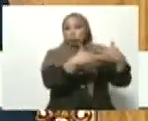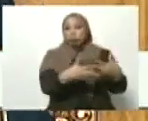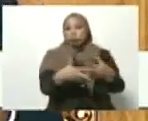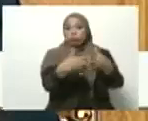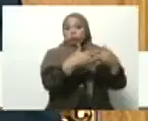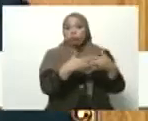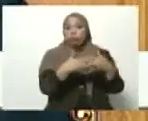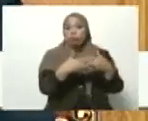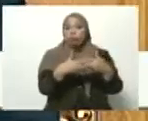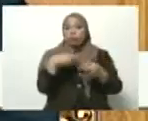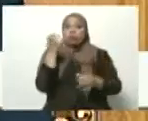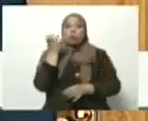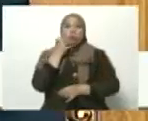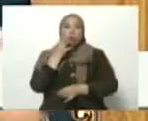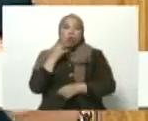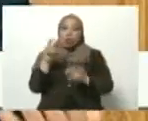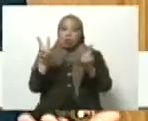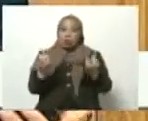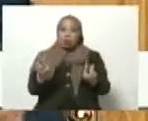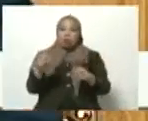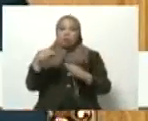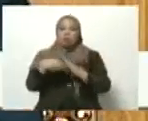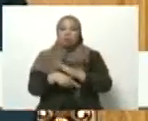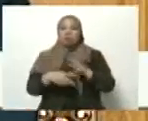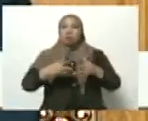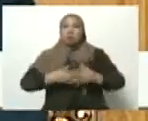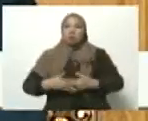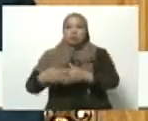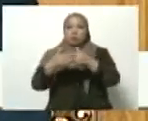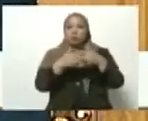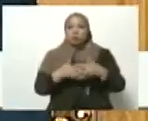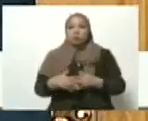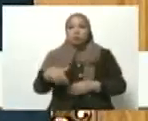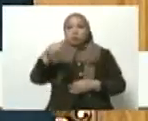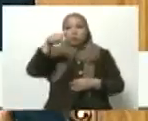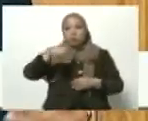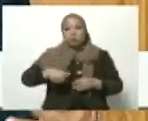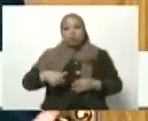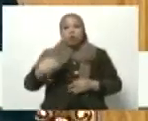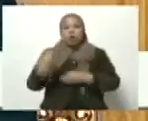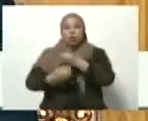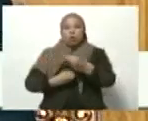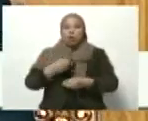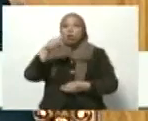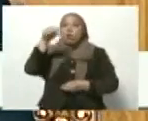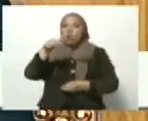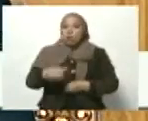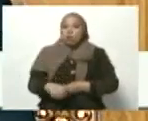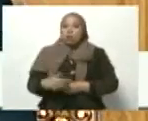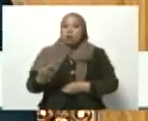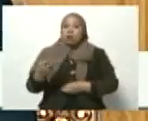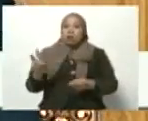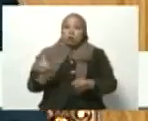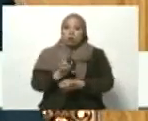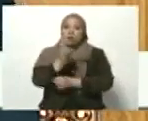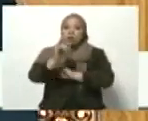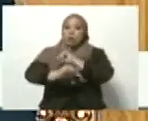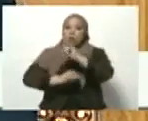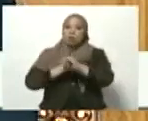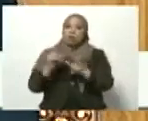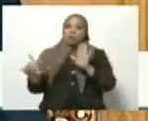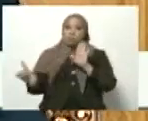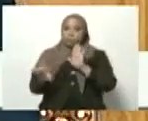ejemplo concreto de la enorme presión de Estados Unidos sobre países pequeños como Cabo Verde para que violen la ley internacional.